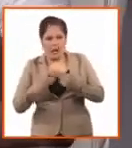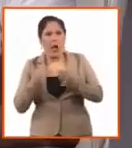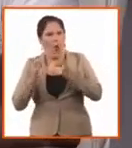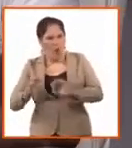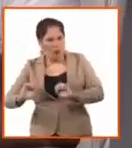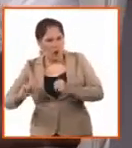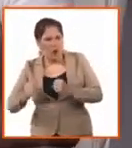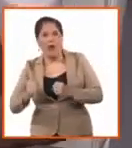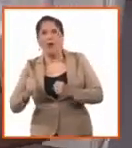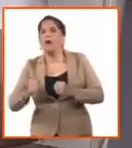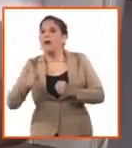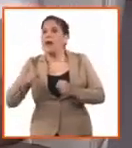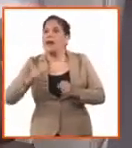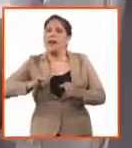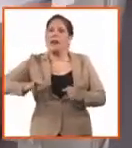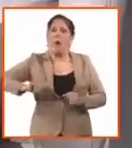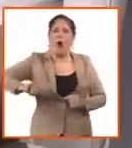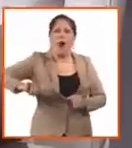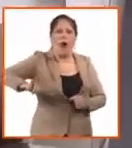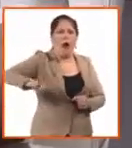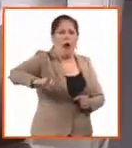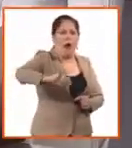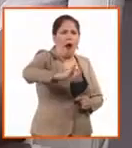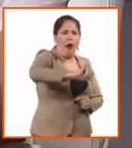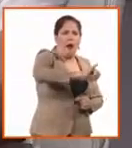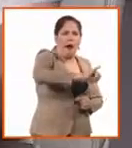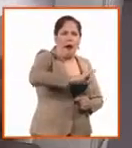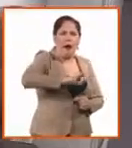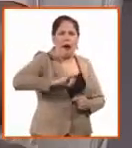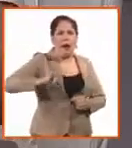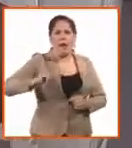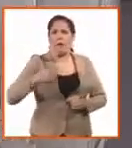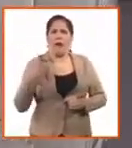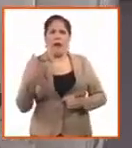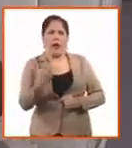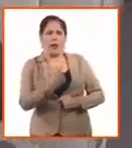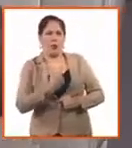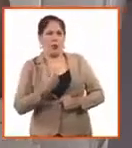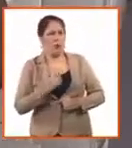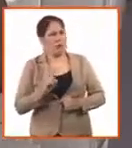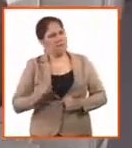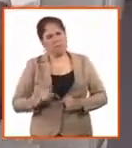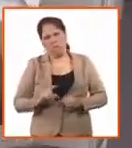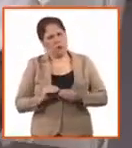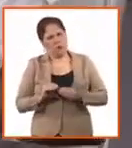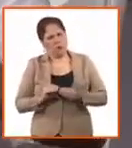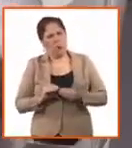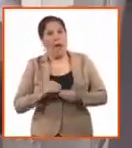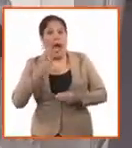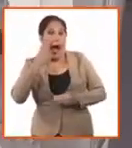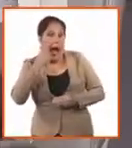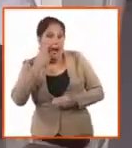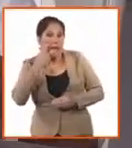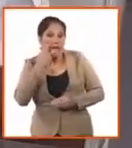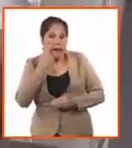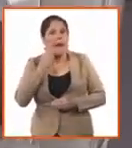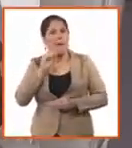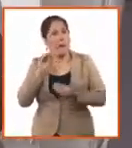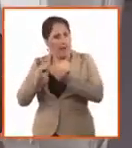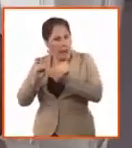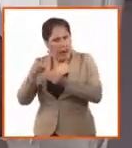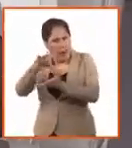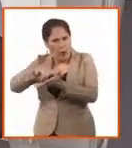de lo que hacía muchas veces los líderes o les estaban sentidos a dar a tomar esas iniciativas y genes realizarla construir políticas a partir de esa